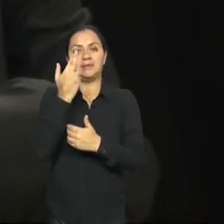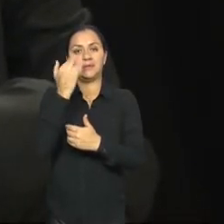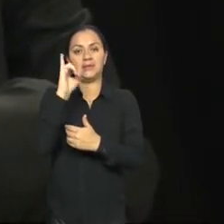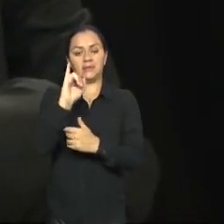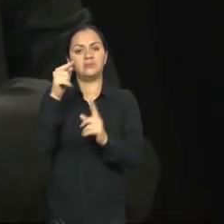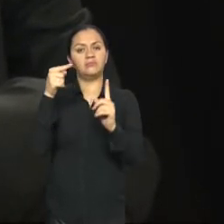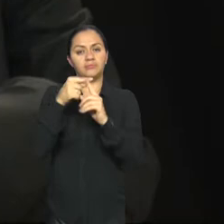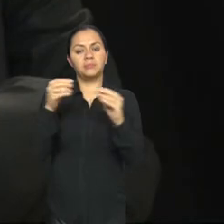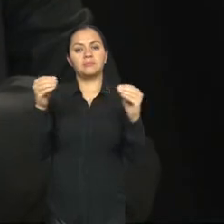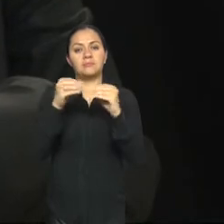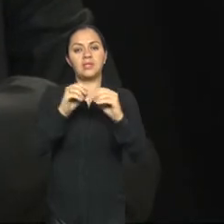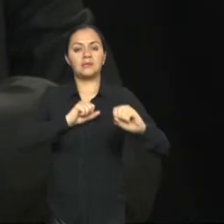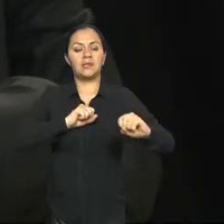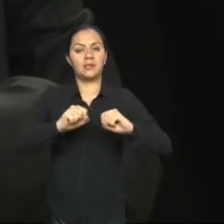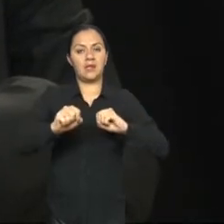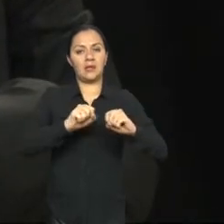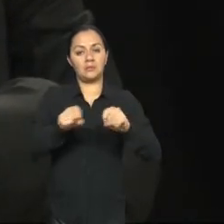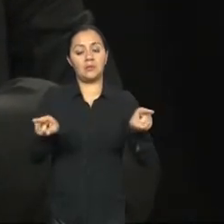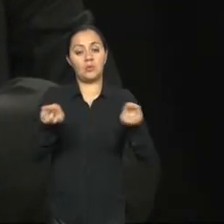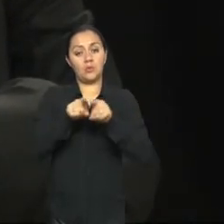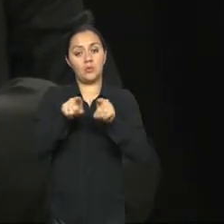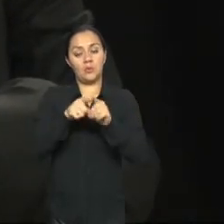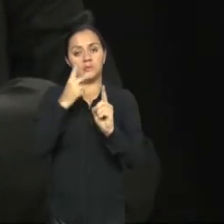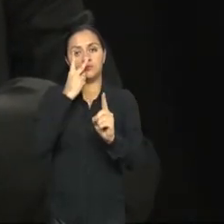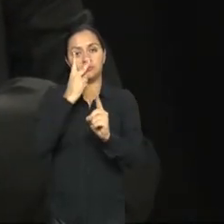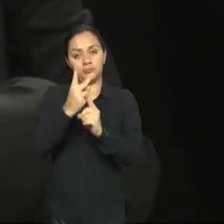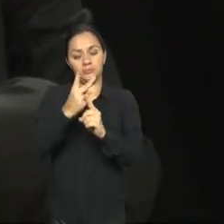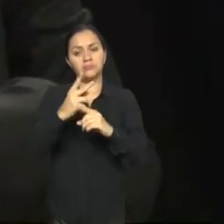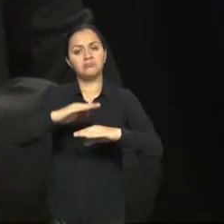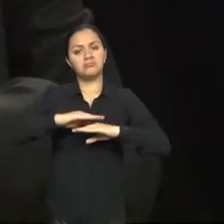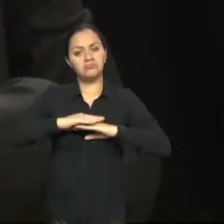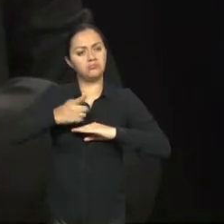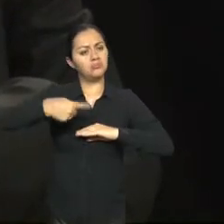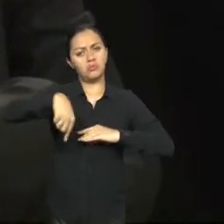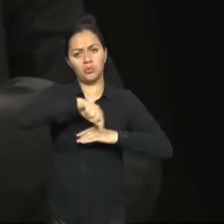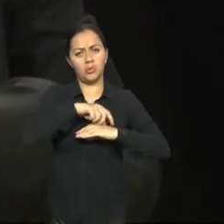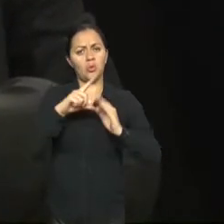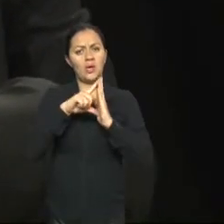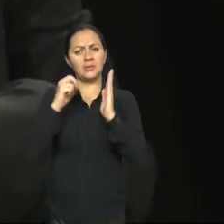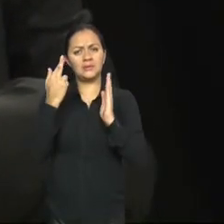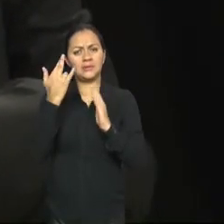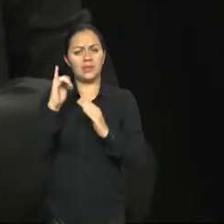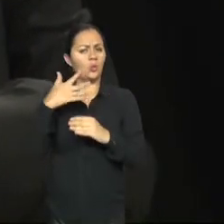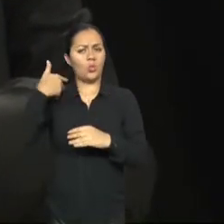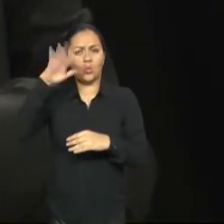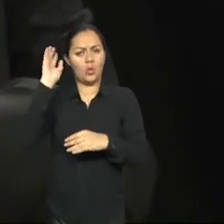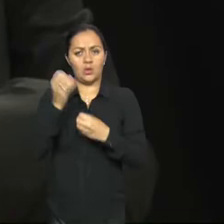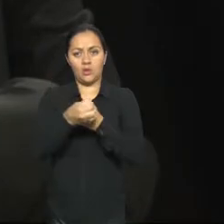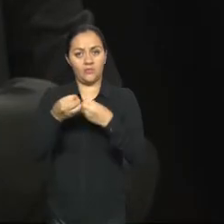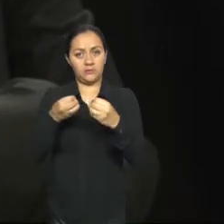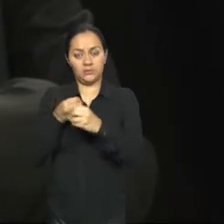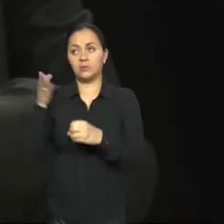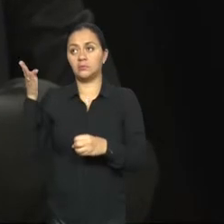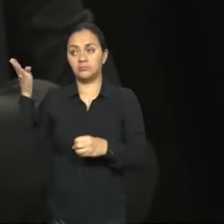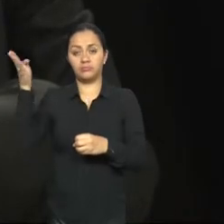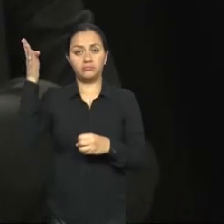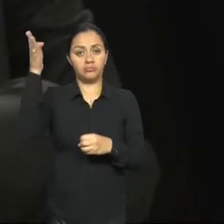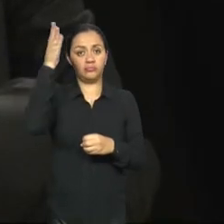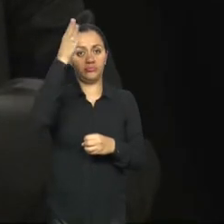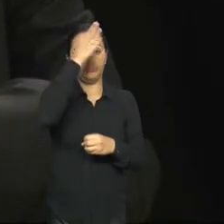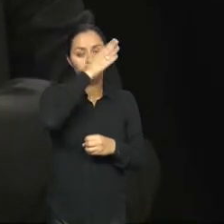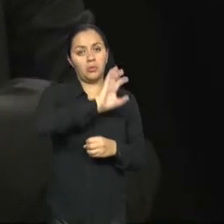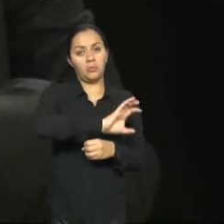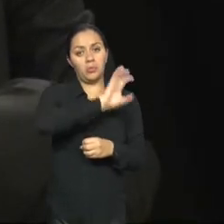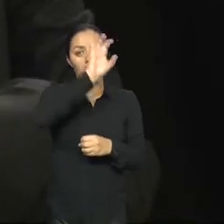decir, generando un trámite, acercándose ya sea en ventanilla, en cualquiera de las agencias, si es que hablamos a nivel nacional, tenemos en todas las provincias, en todas